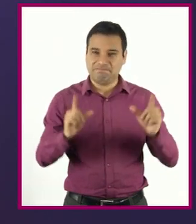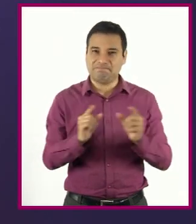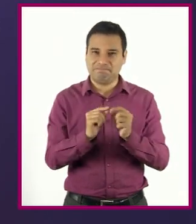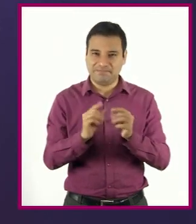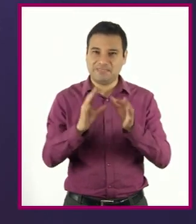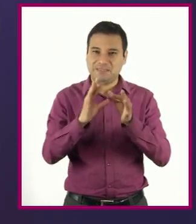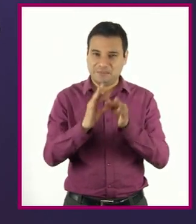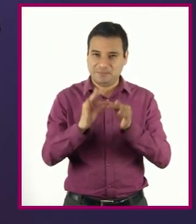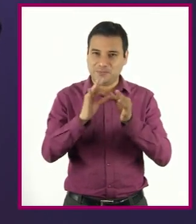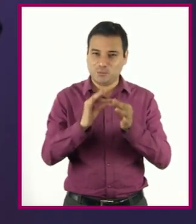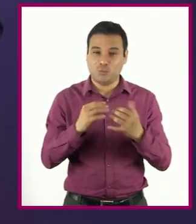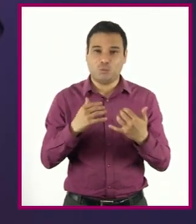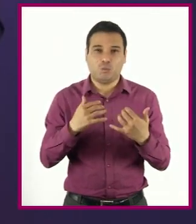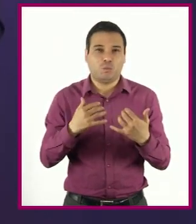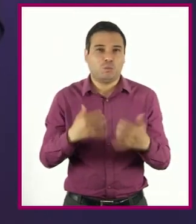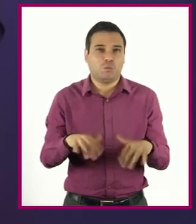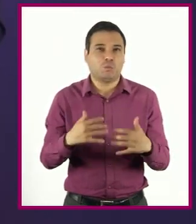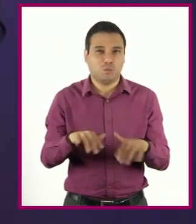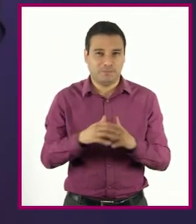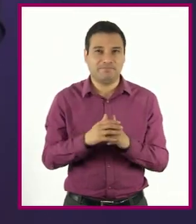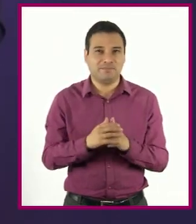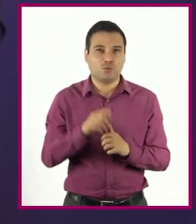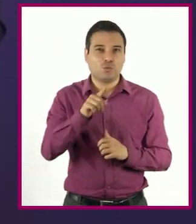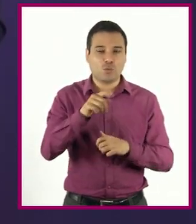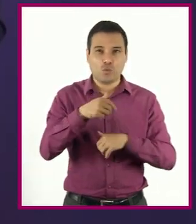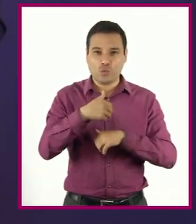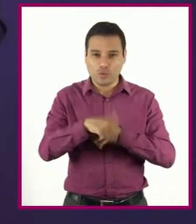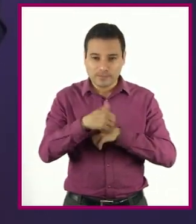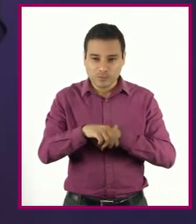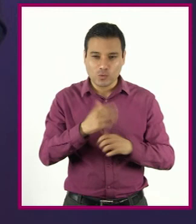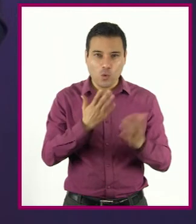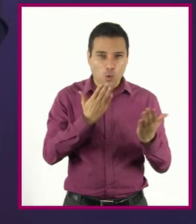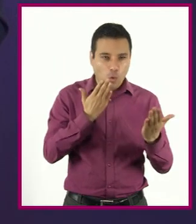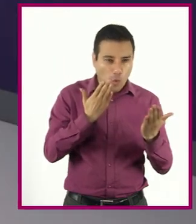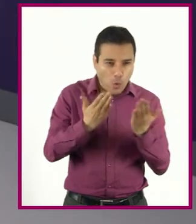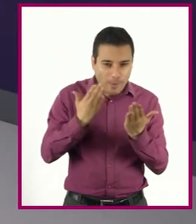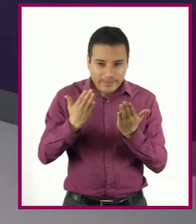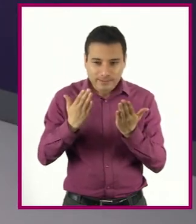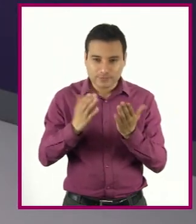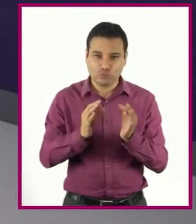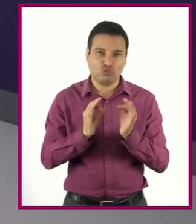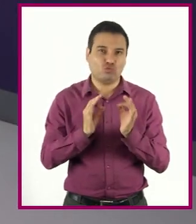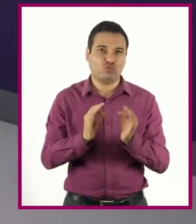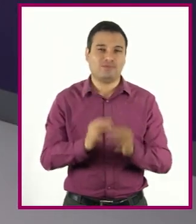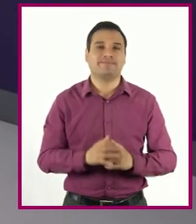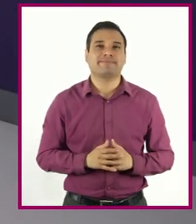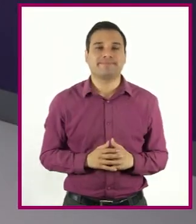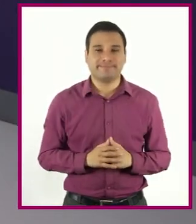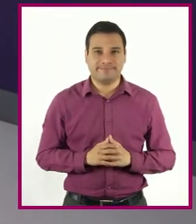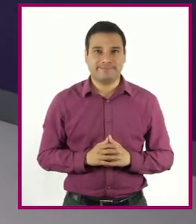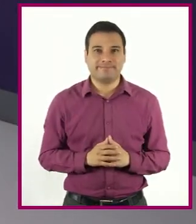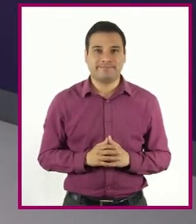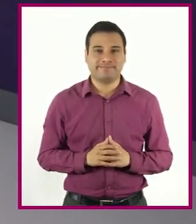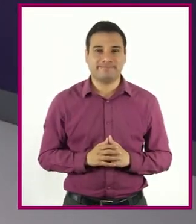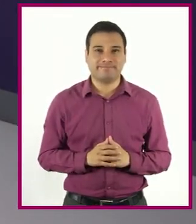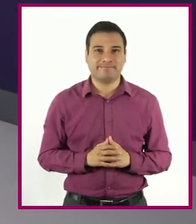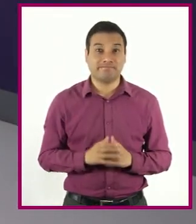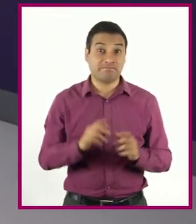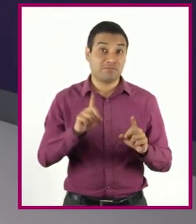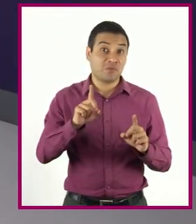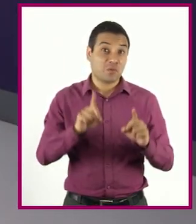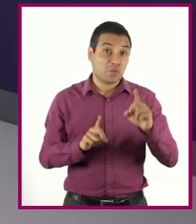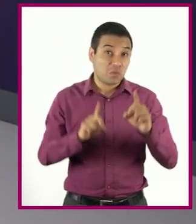la utilidad que tiene saber cómo comparar cantidades de manera correcta. Para resolver dudas